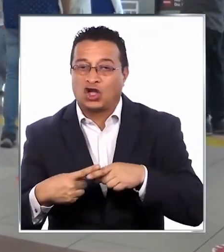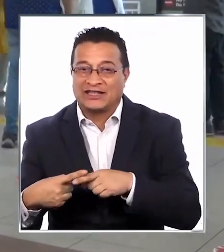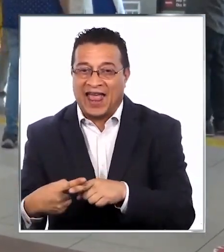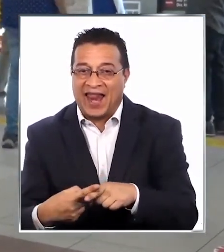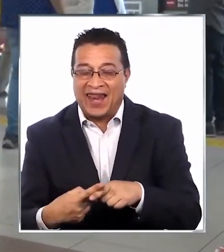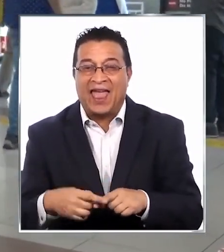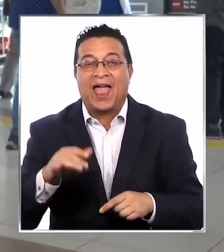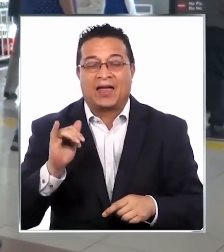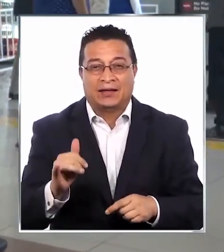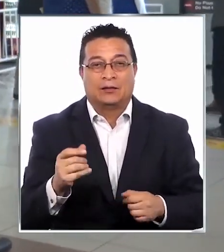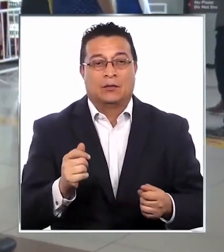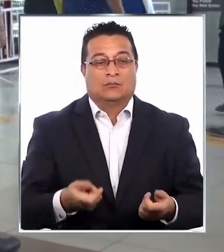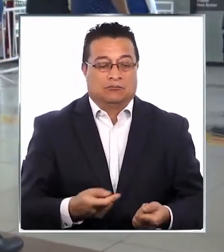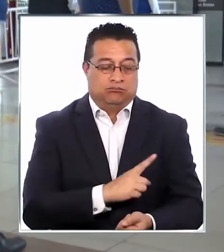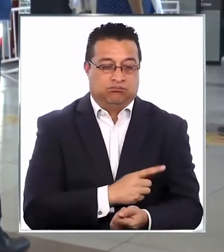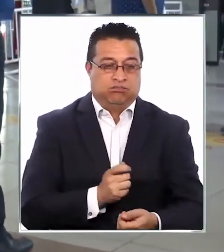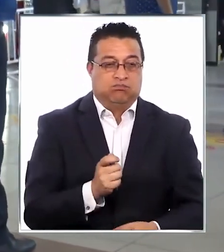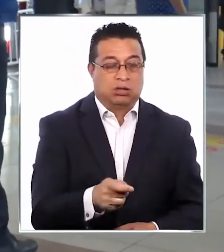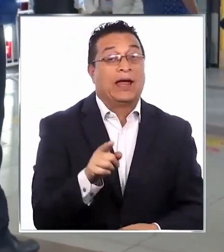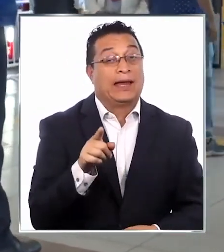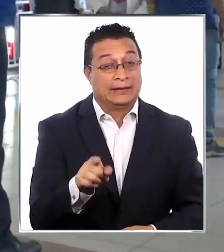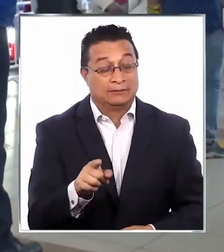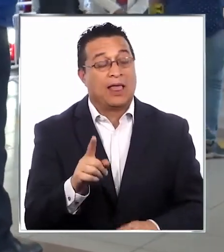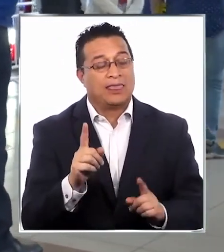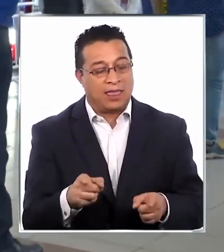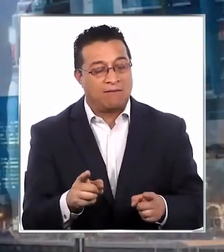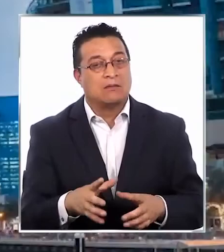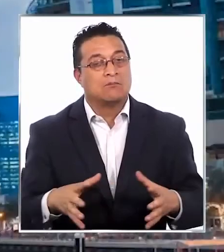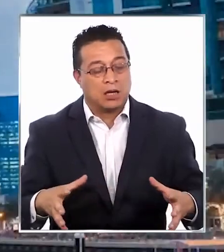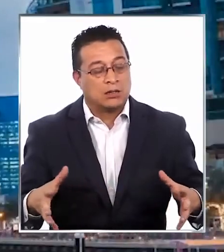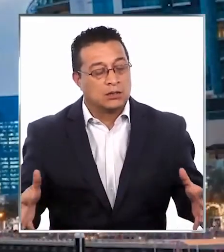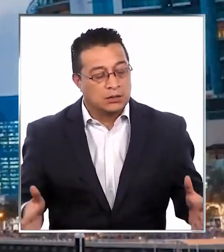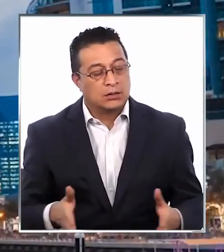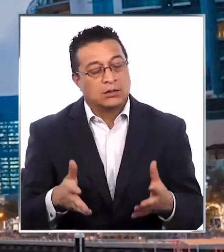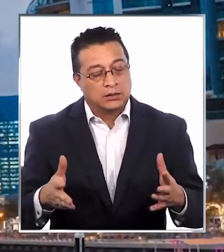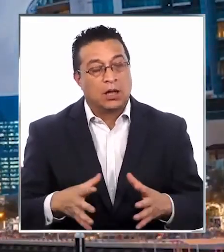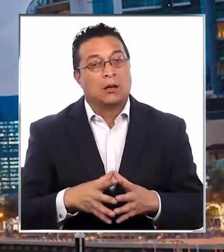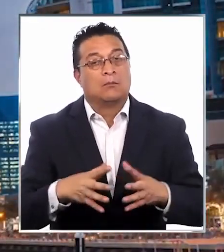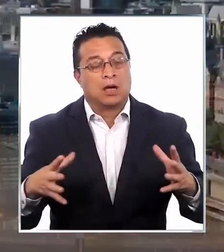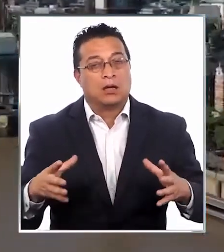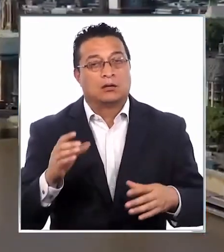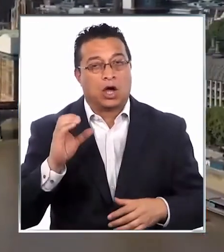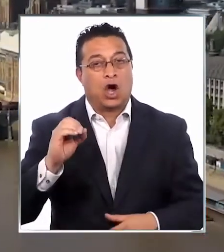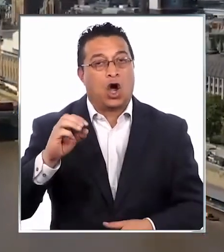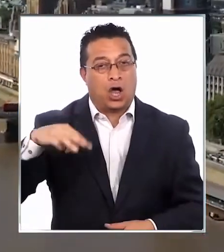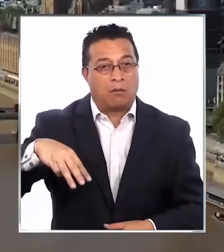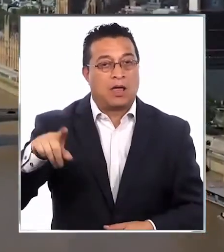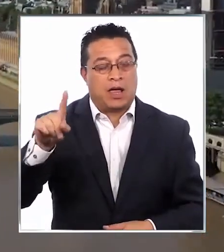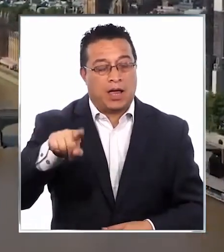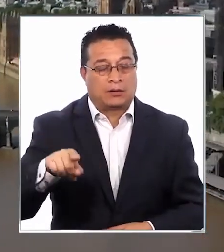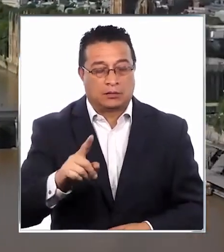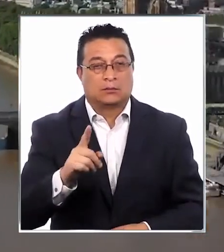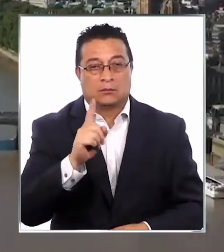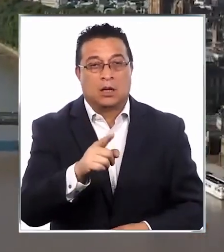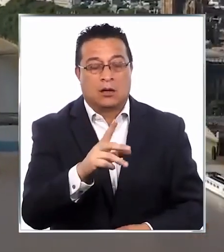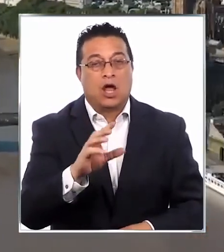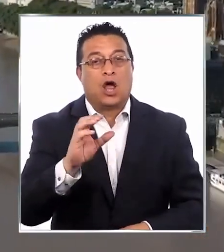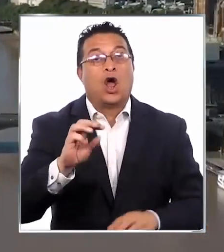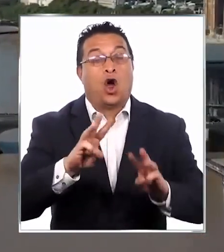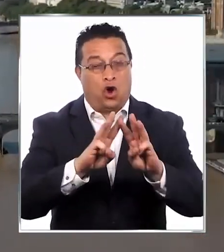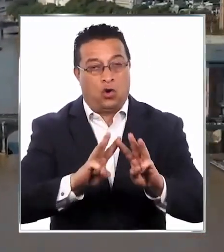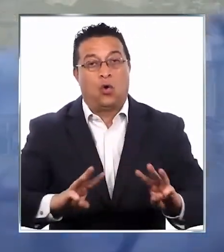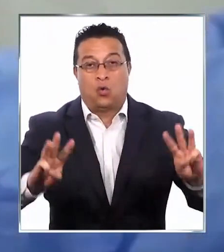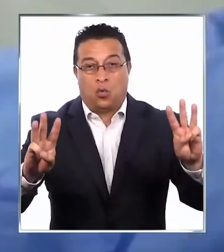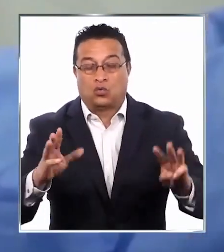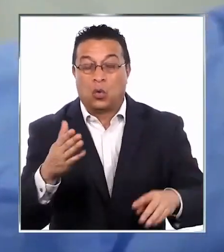sociales, por razones de poder adquisitivo. Creo que ahí tenemos que forzar mucho más a la Organización Mundial de la Salud, a las